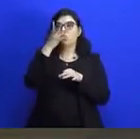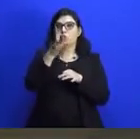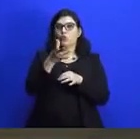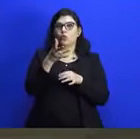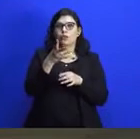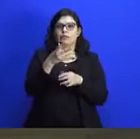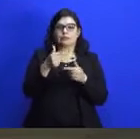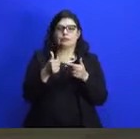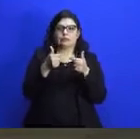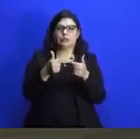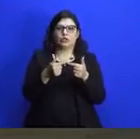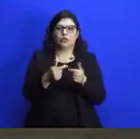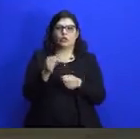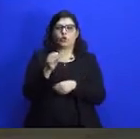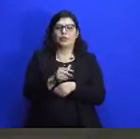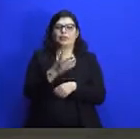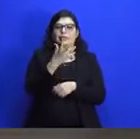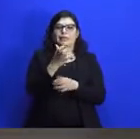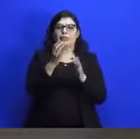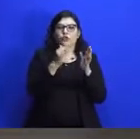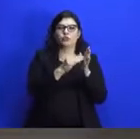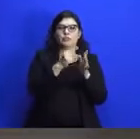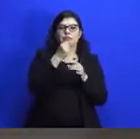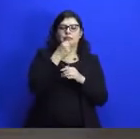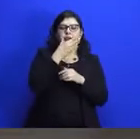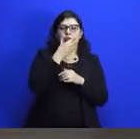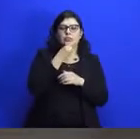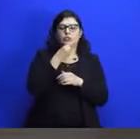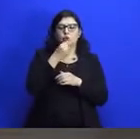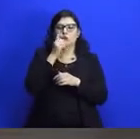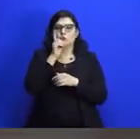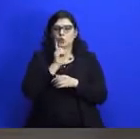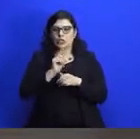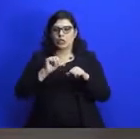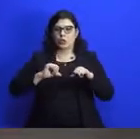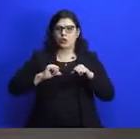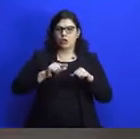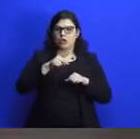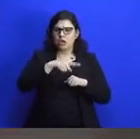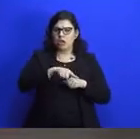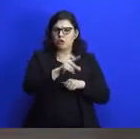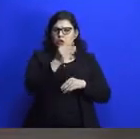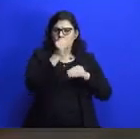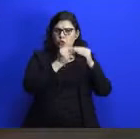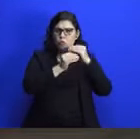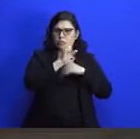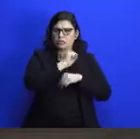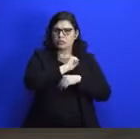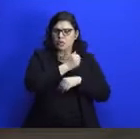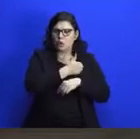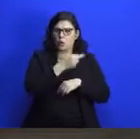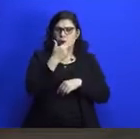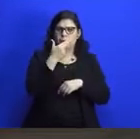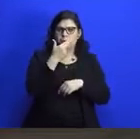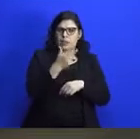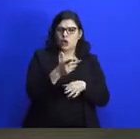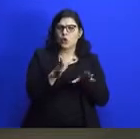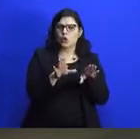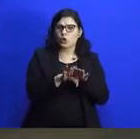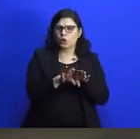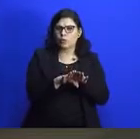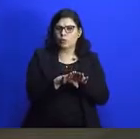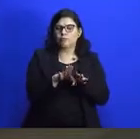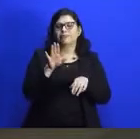Hoy más de 500 mil niñas, niños y adolescentes pueden aspirar a tener una mejor alimentación gracias a todos los apoyos